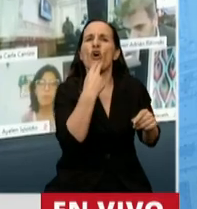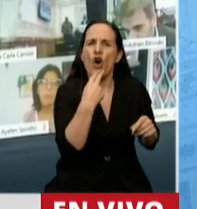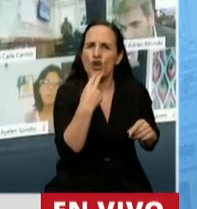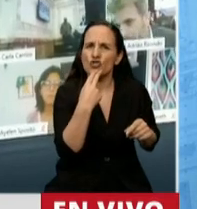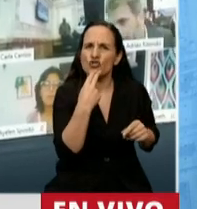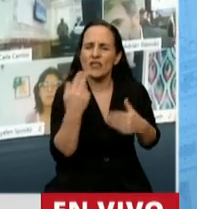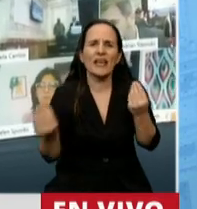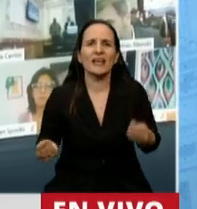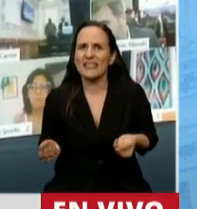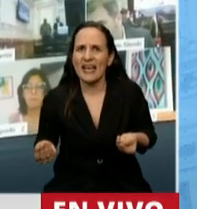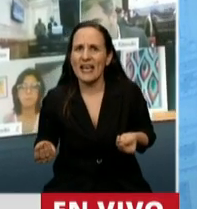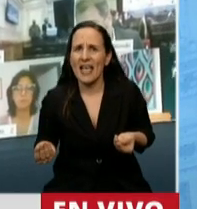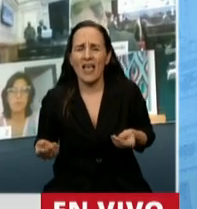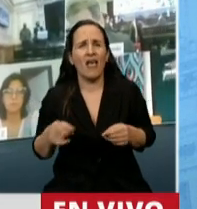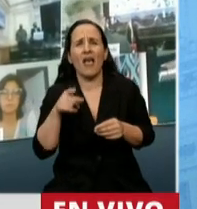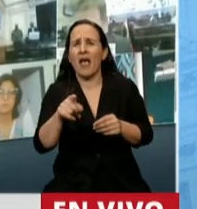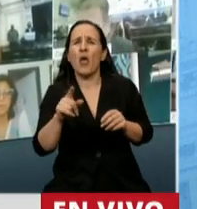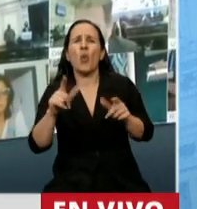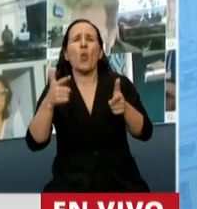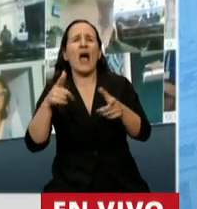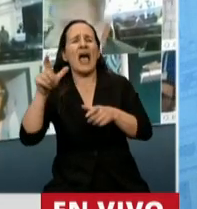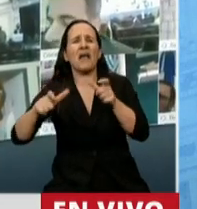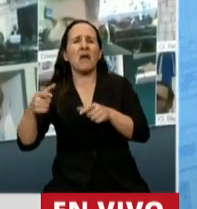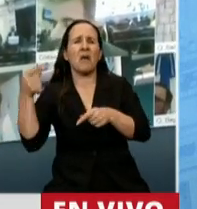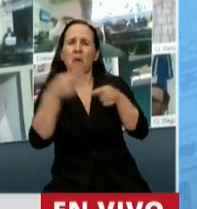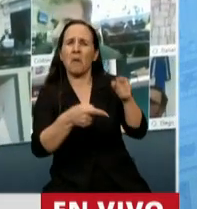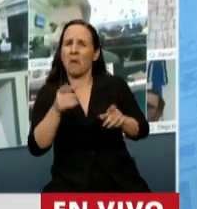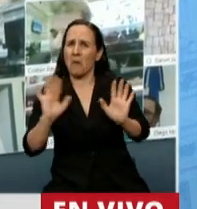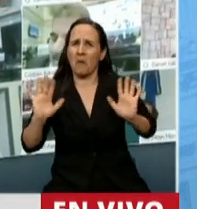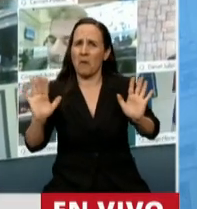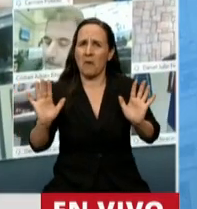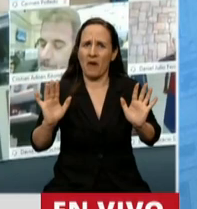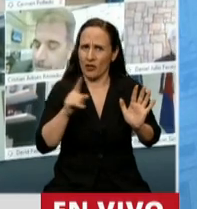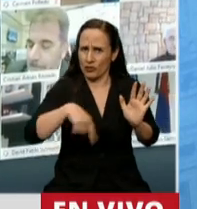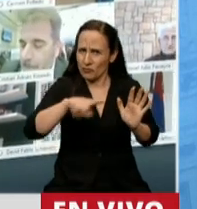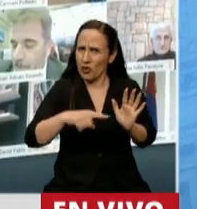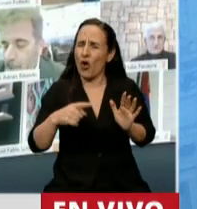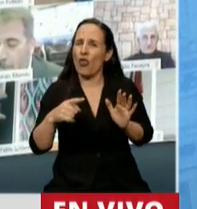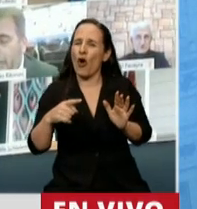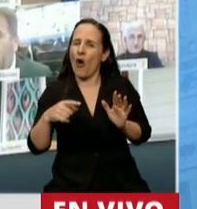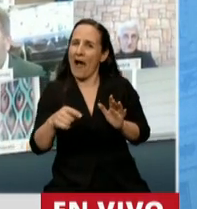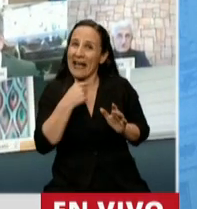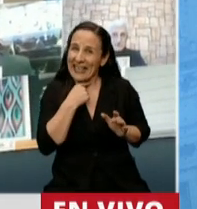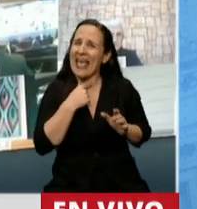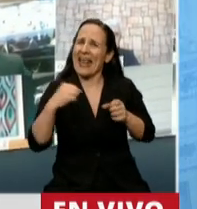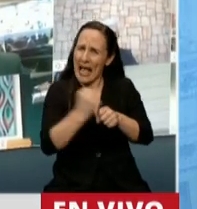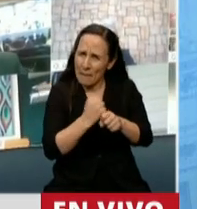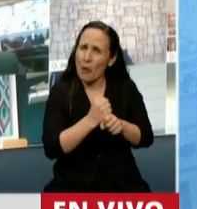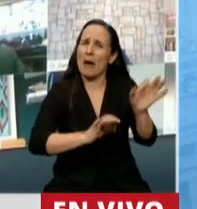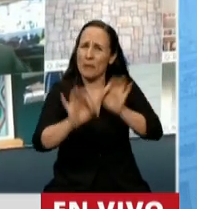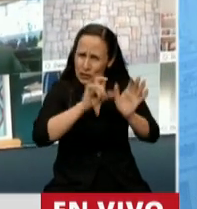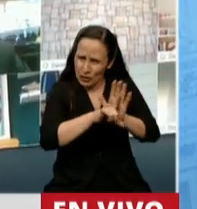el que quiero decirles que no hay ningún opositor que no esté a favor o con ganas de aprobar y acompañar el